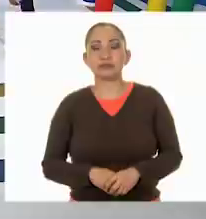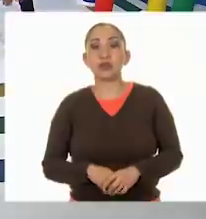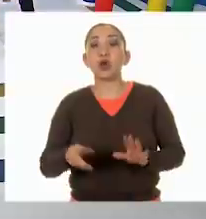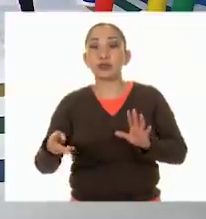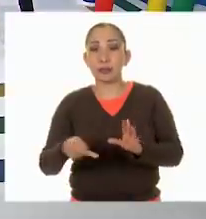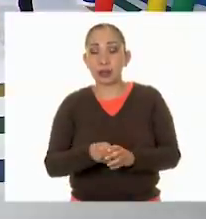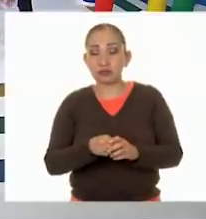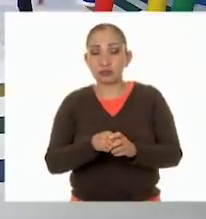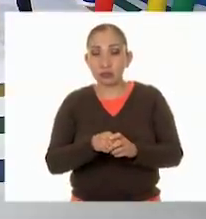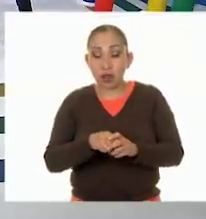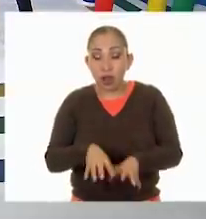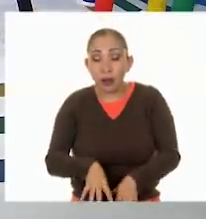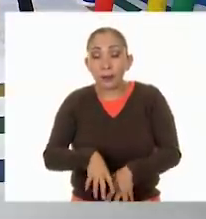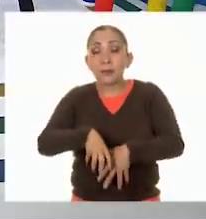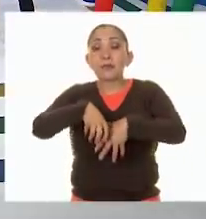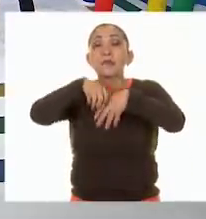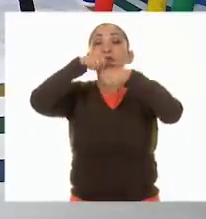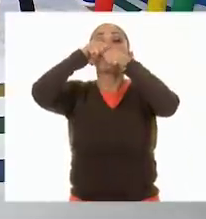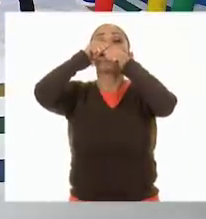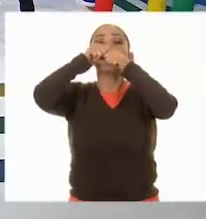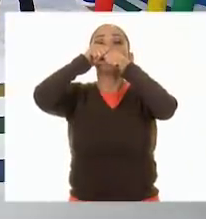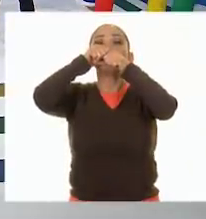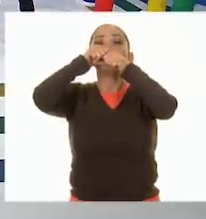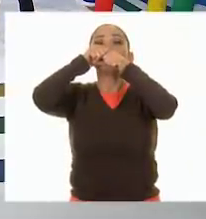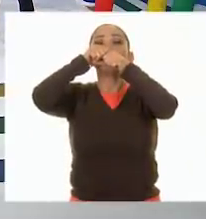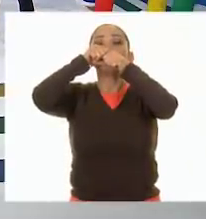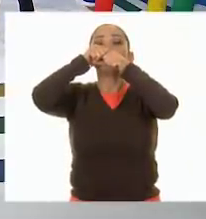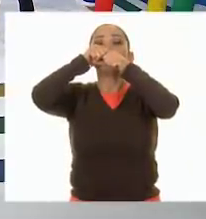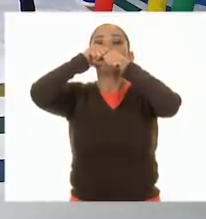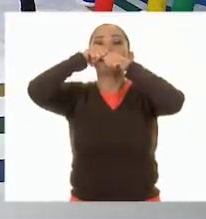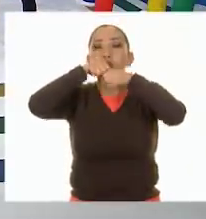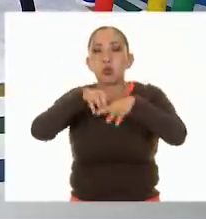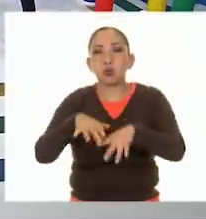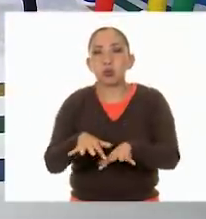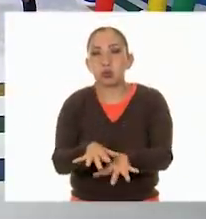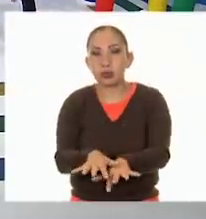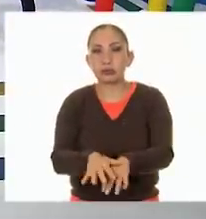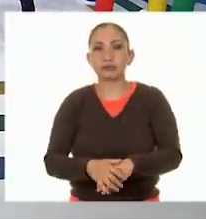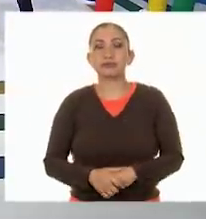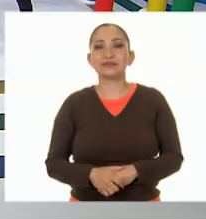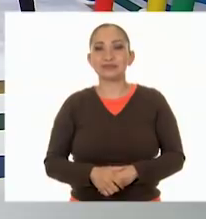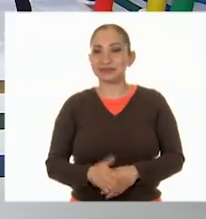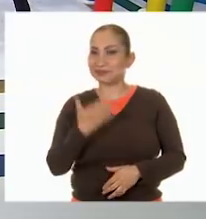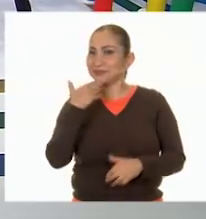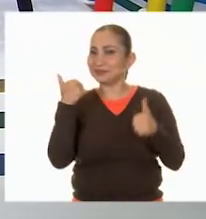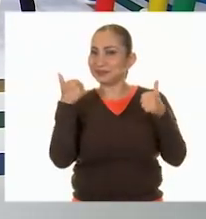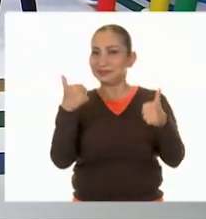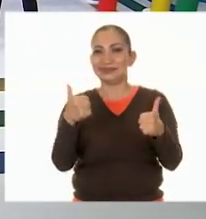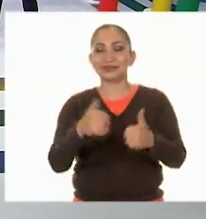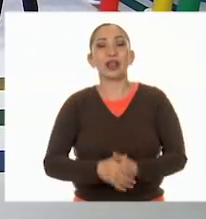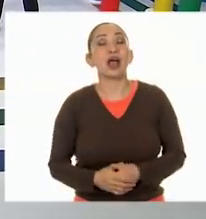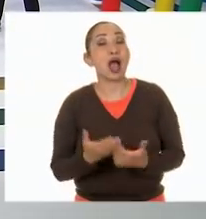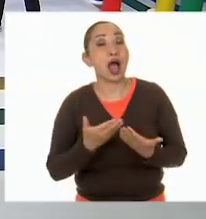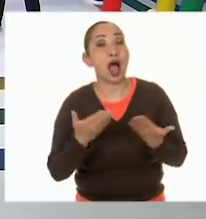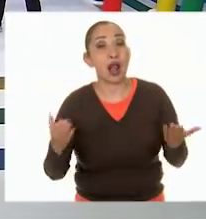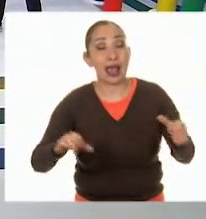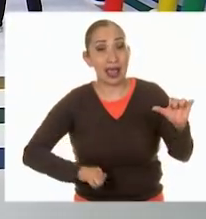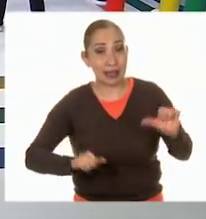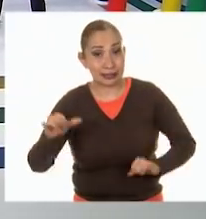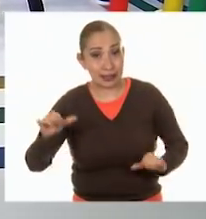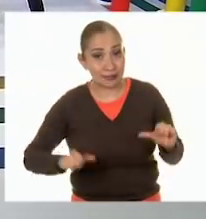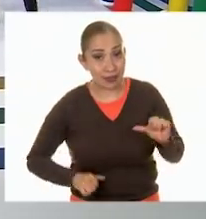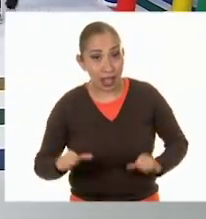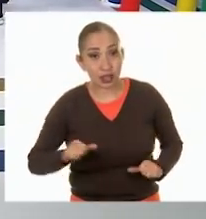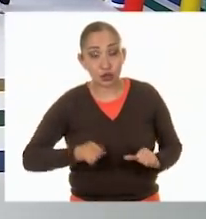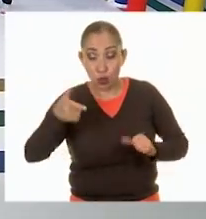Una vez más. Se infla el globo. Y se desinfla. ¡Excelente! Muy bien. Bueno, para esta actividad,